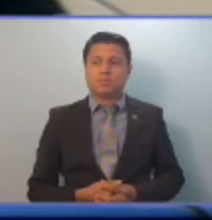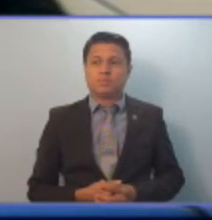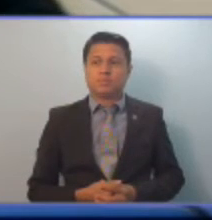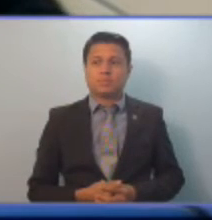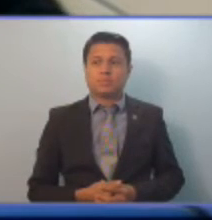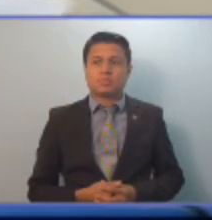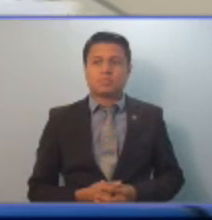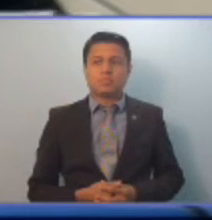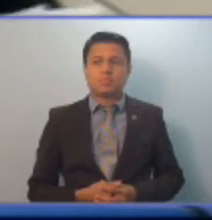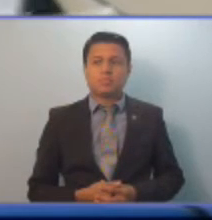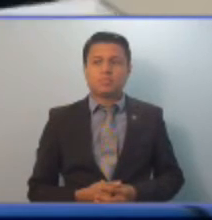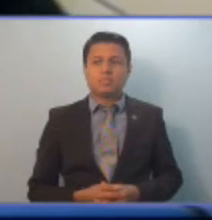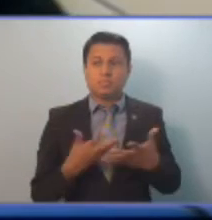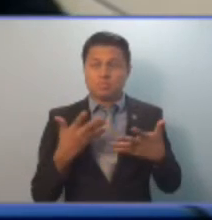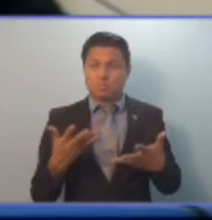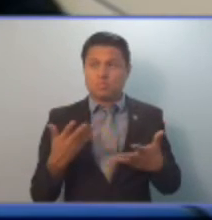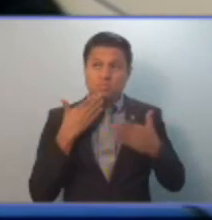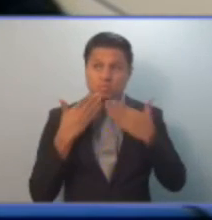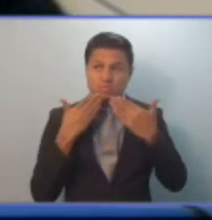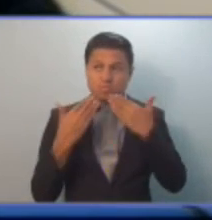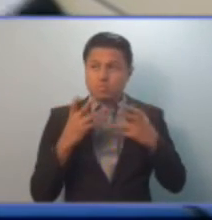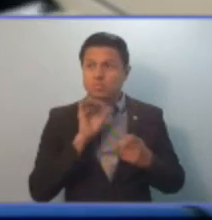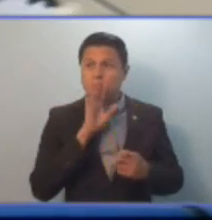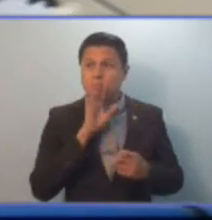Hay muchas que se repiten, voy a tratar